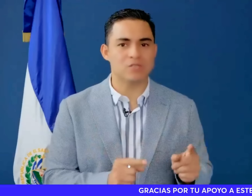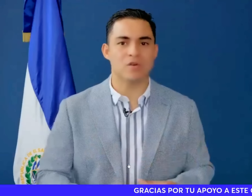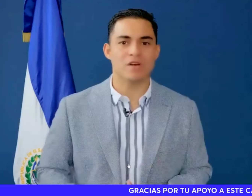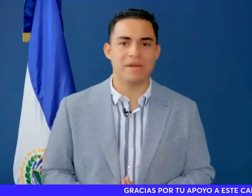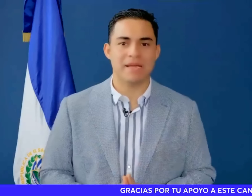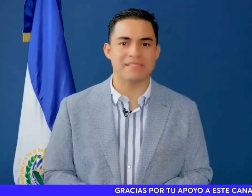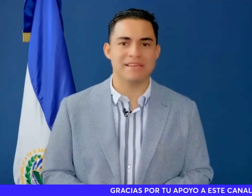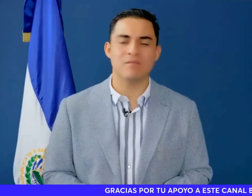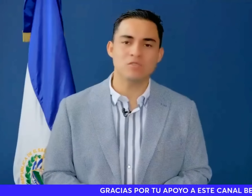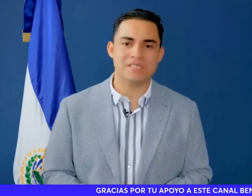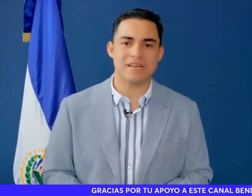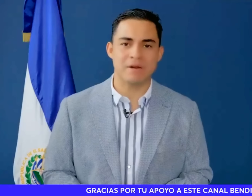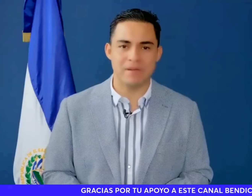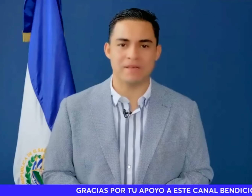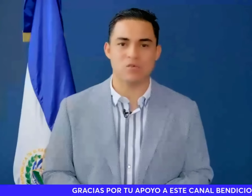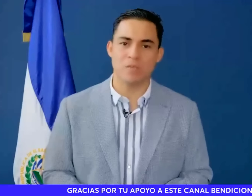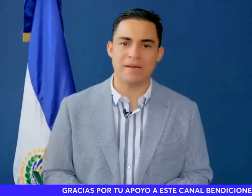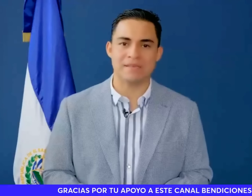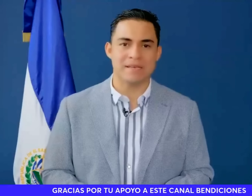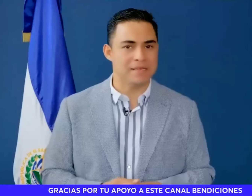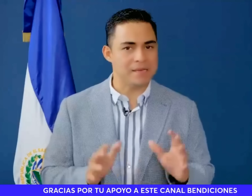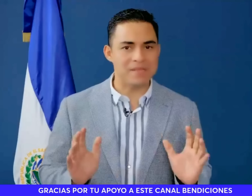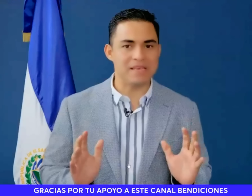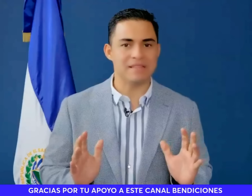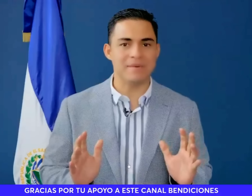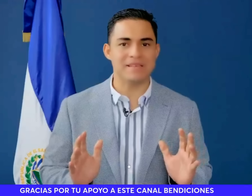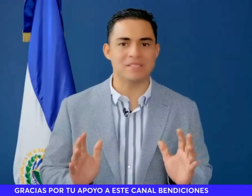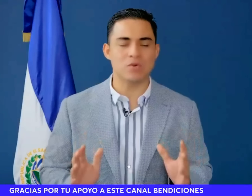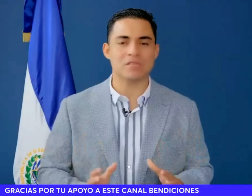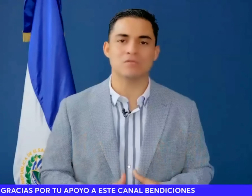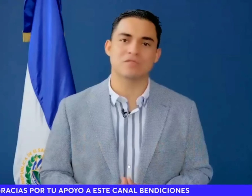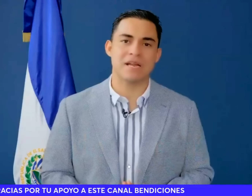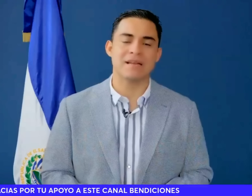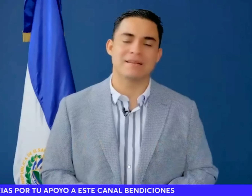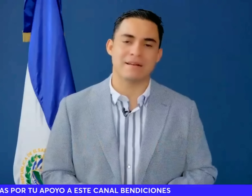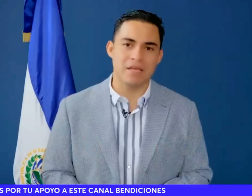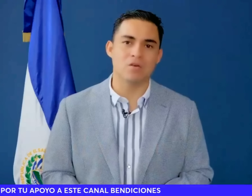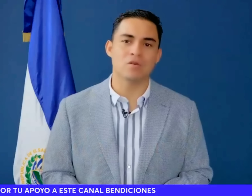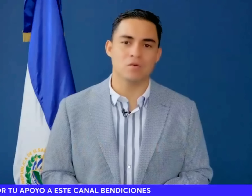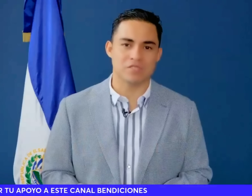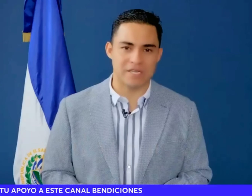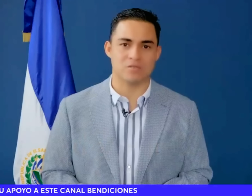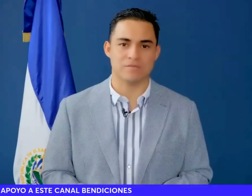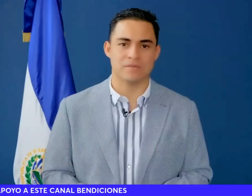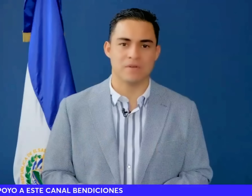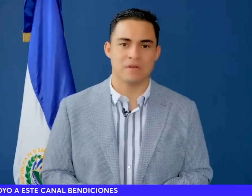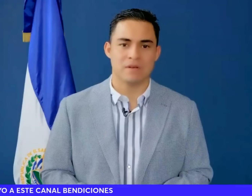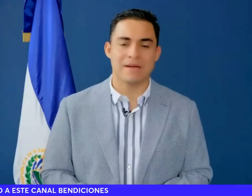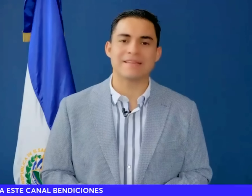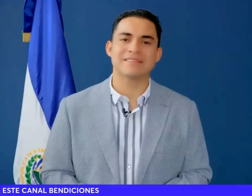el contexto de una emergencia que busca salvar vidas humanas independientemente de su razón social religión o